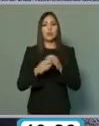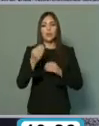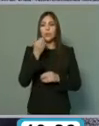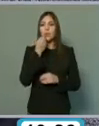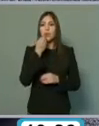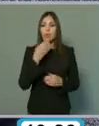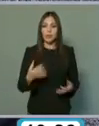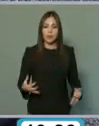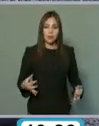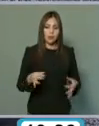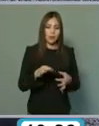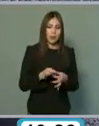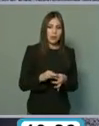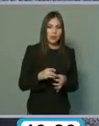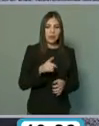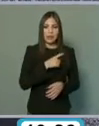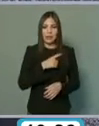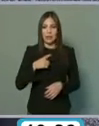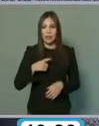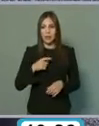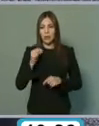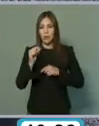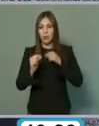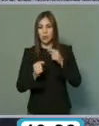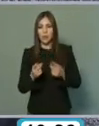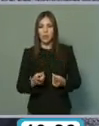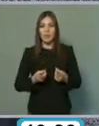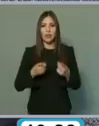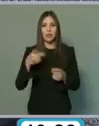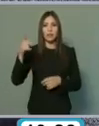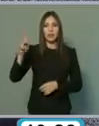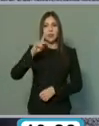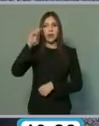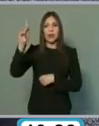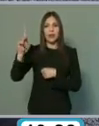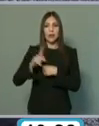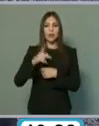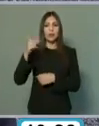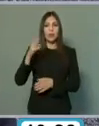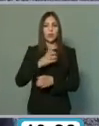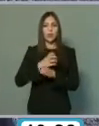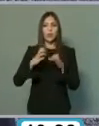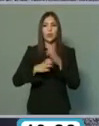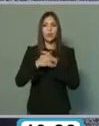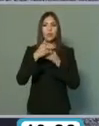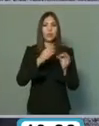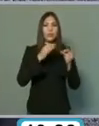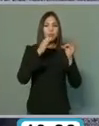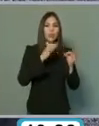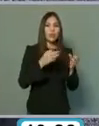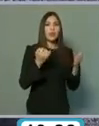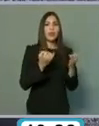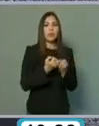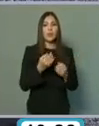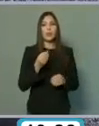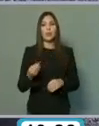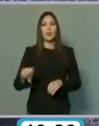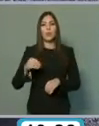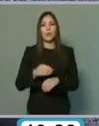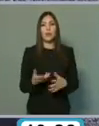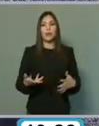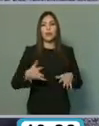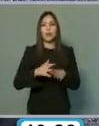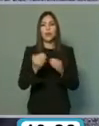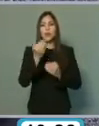¿no? Un poco tratar de traer desde nuestro país nuestros productos típicos, pero también incorporar